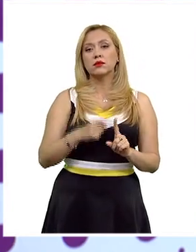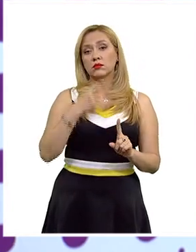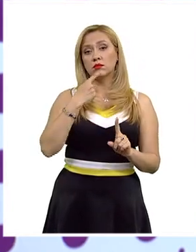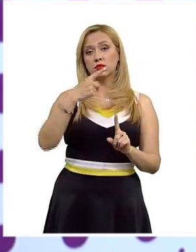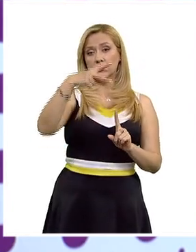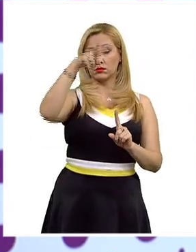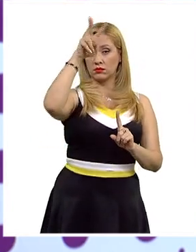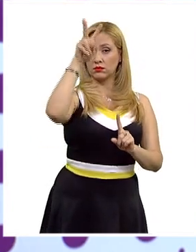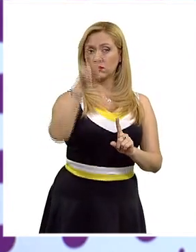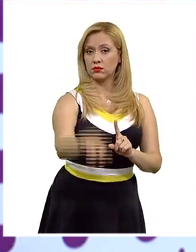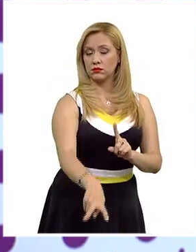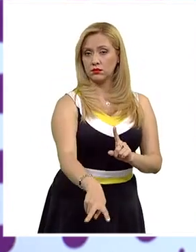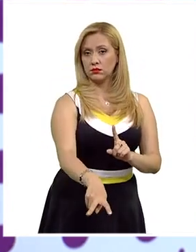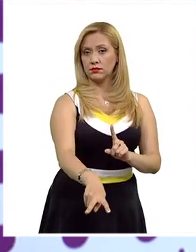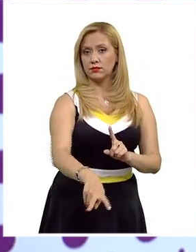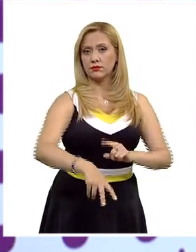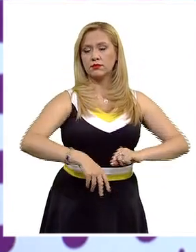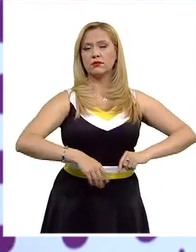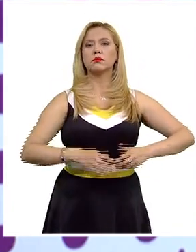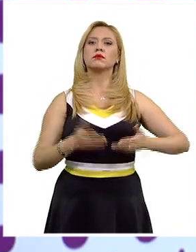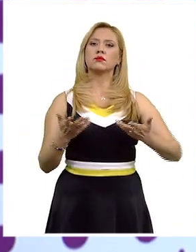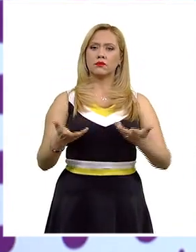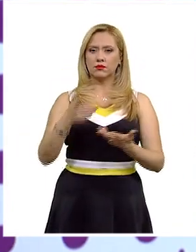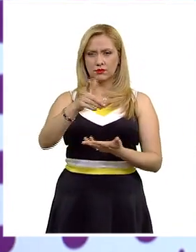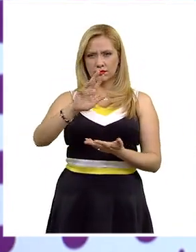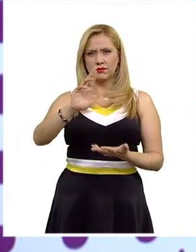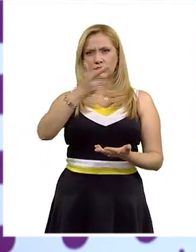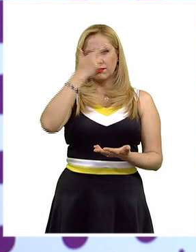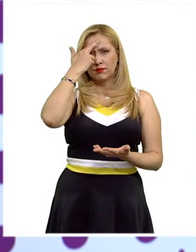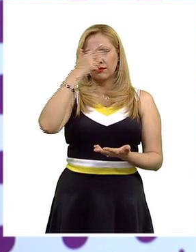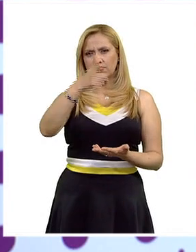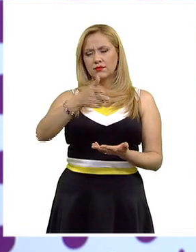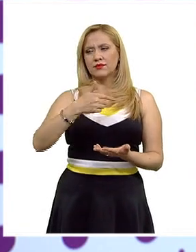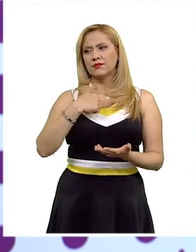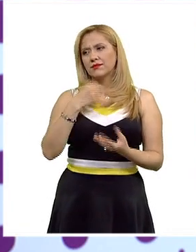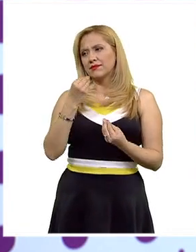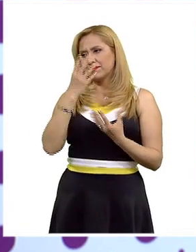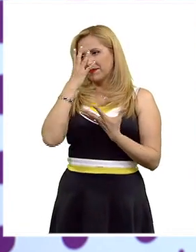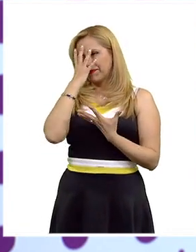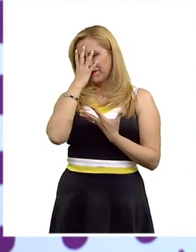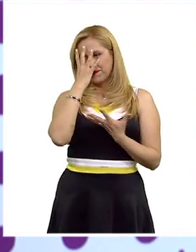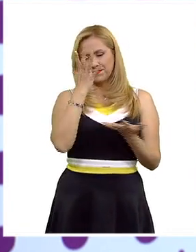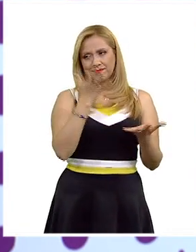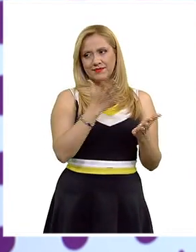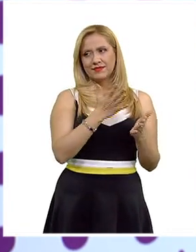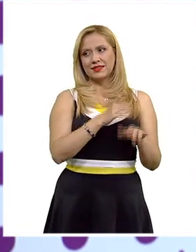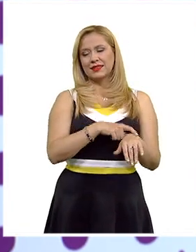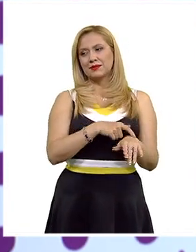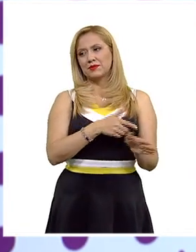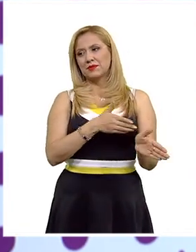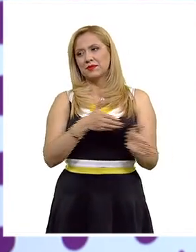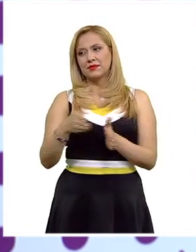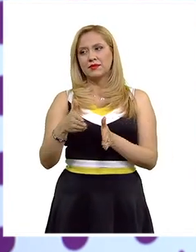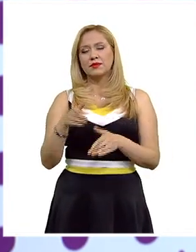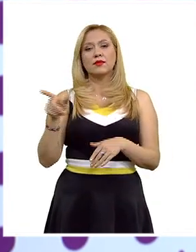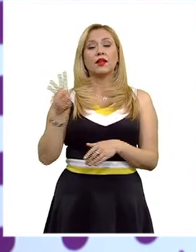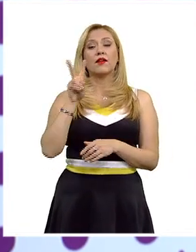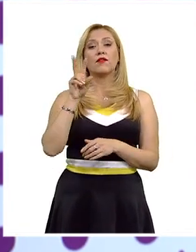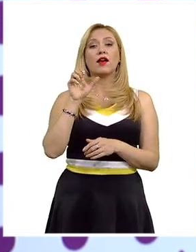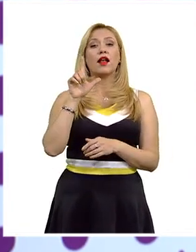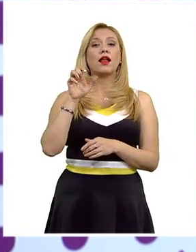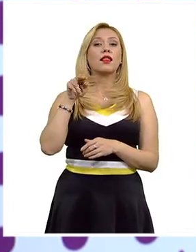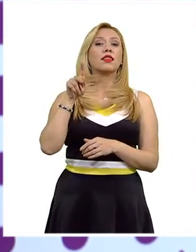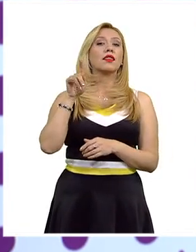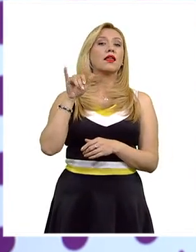de las víctimas en contexto. No sé si se acuerdan ustedes, y me da mucha pena extenderme en el tiempo, pero Valentina